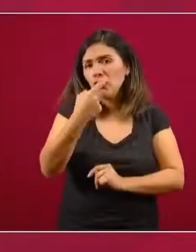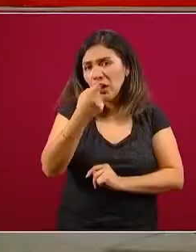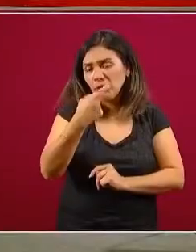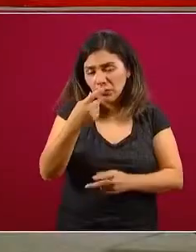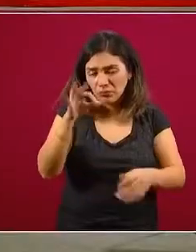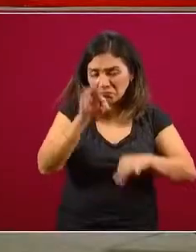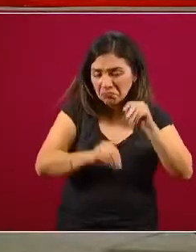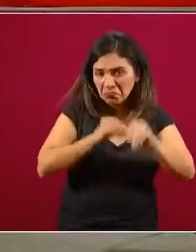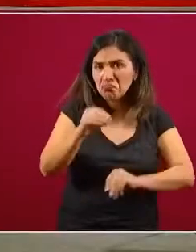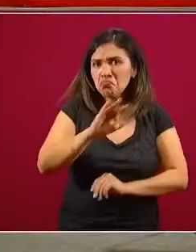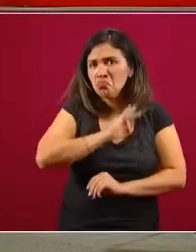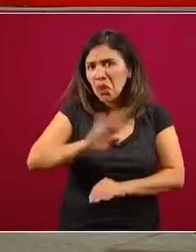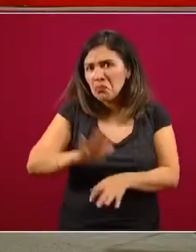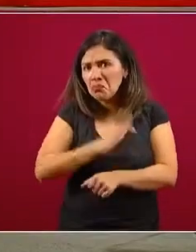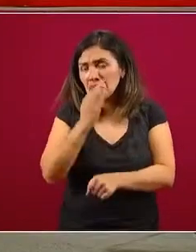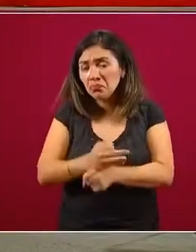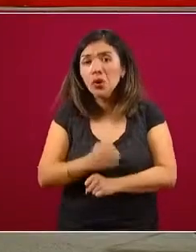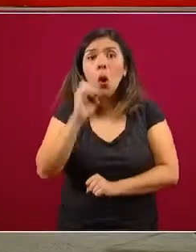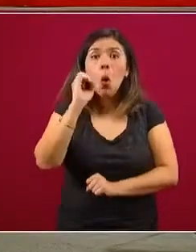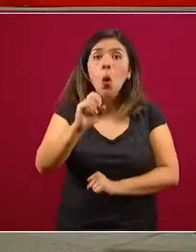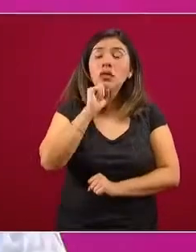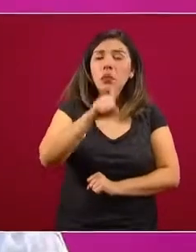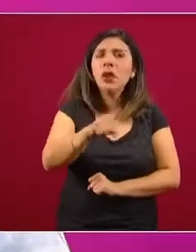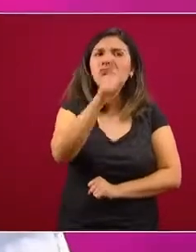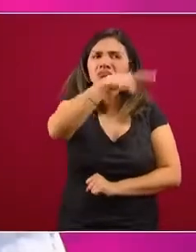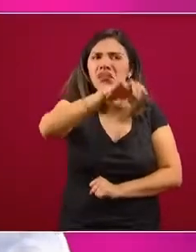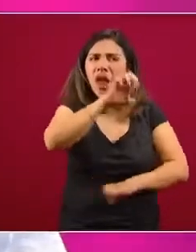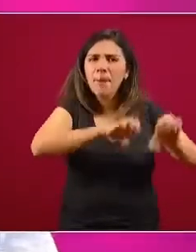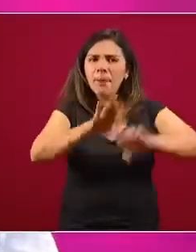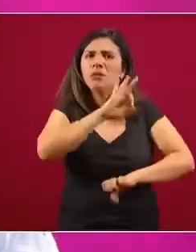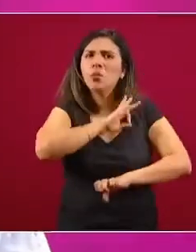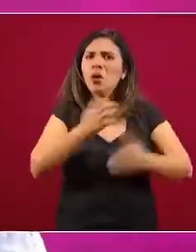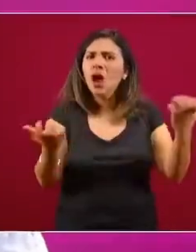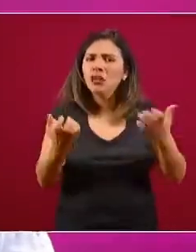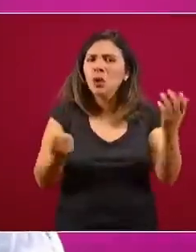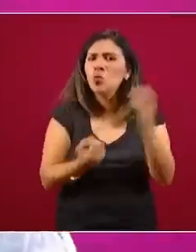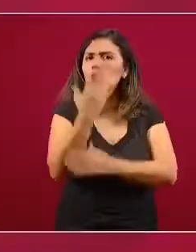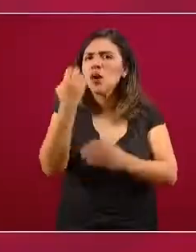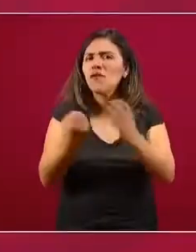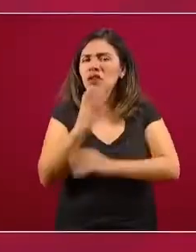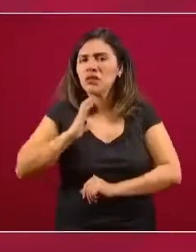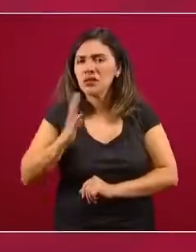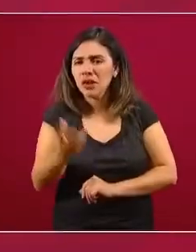razonable, o incluso que tienen capacidad de innovación tecnológica.